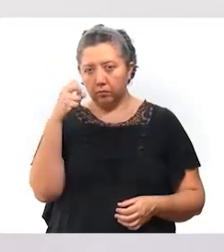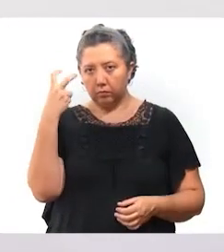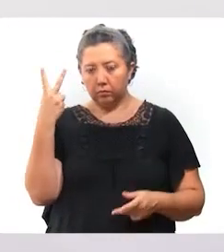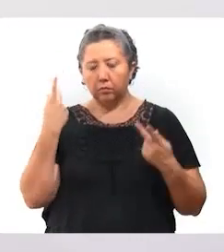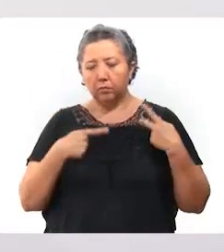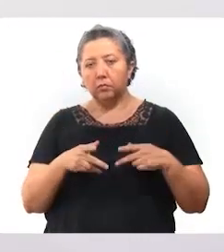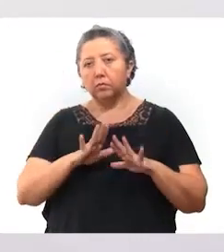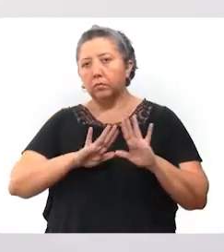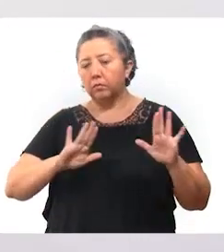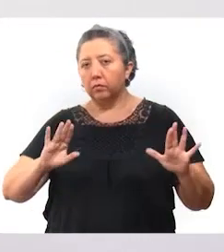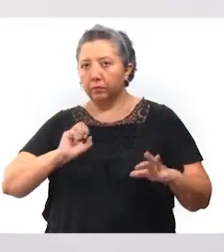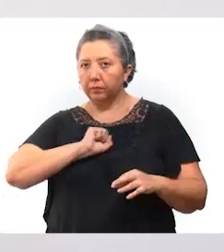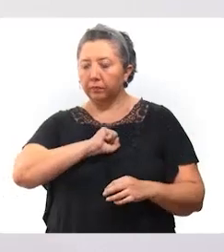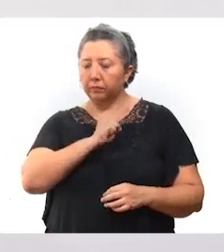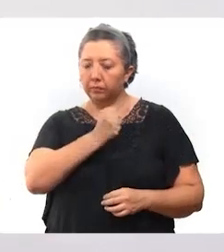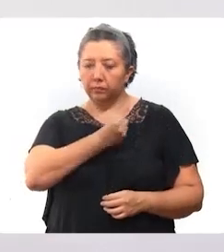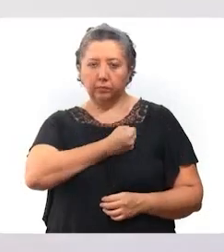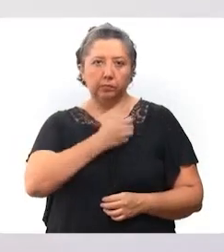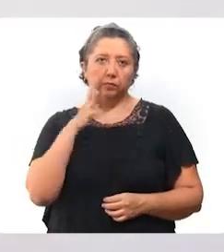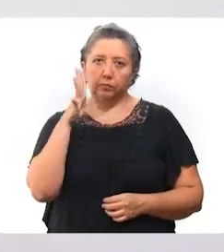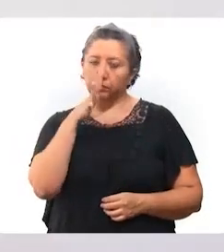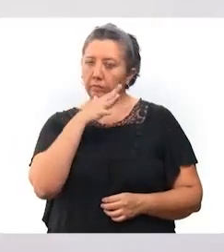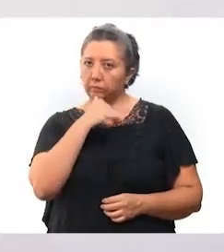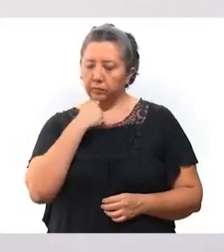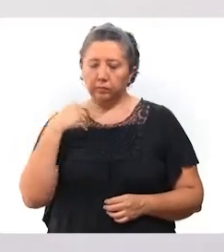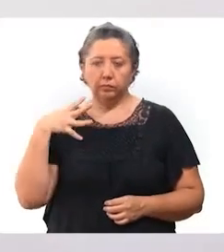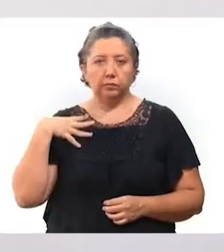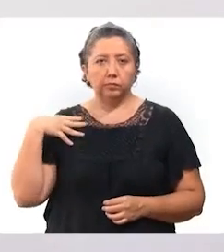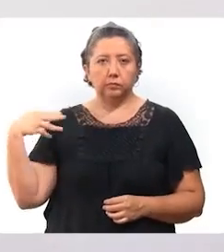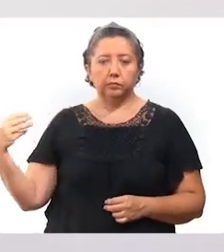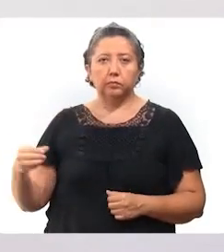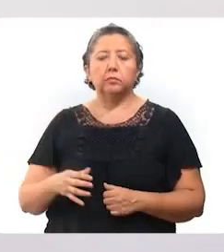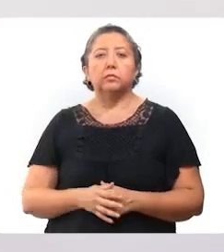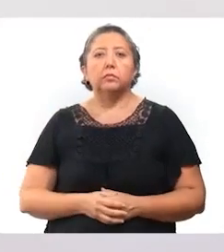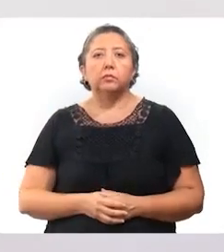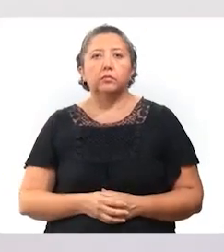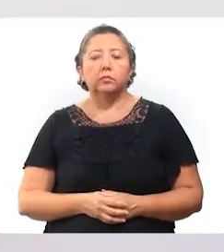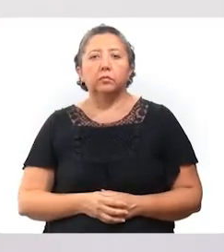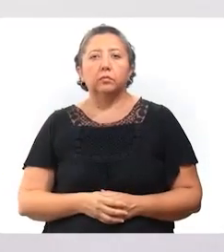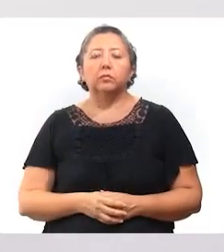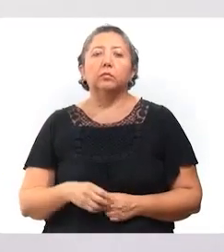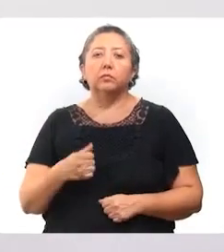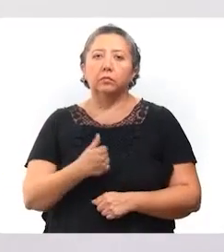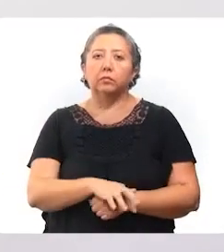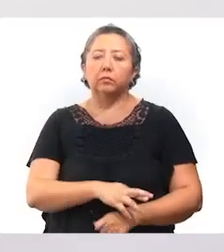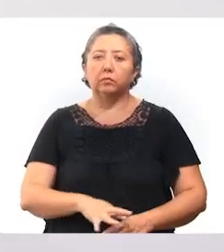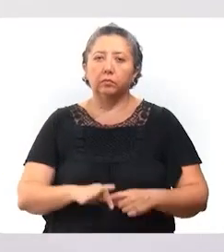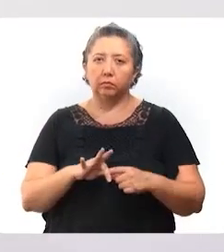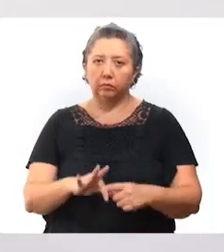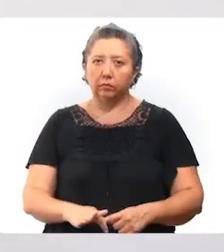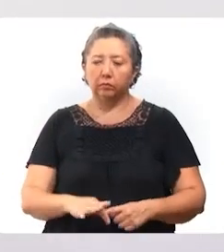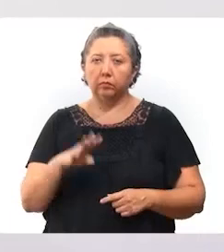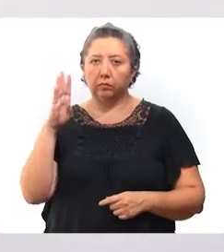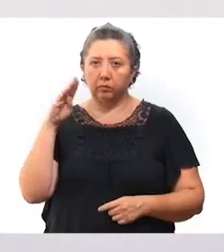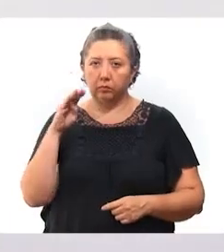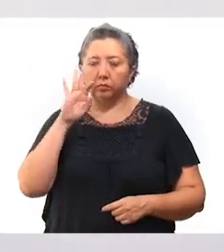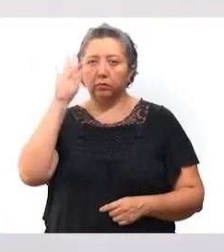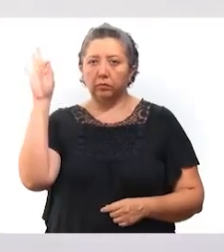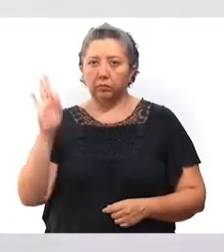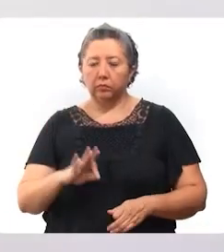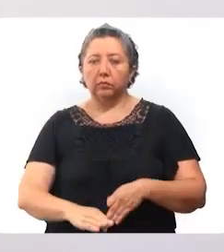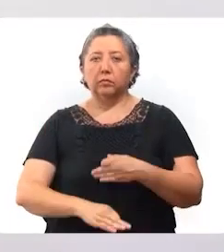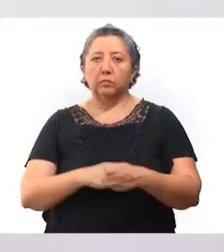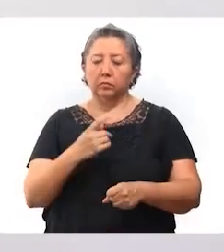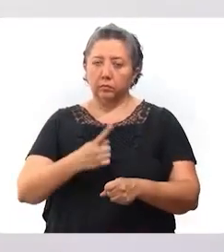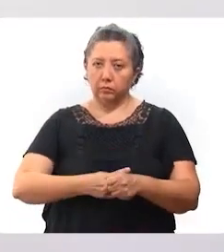69.222 pacientes ya se recuperaron, no presentan síntomas ni pueden contagiar. Esta cifra representa el